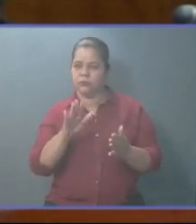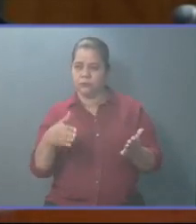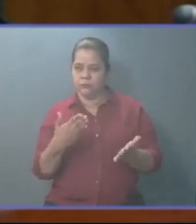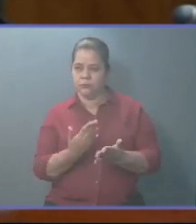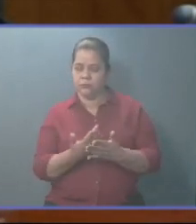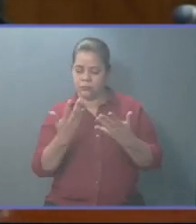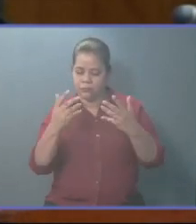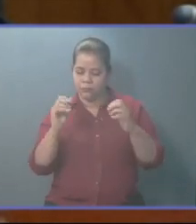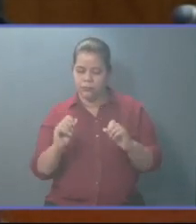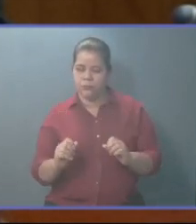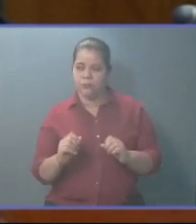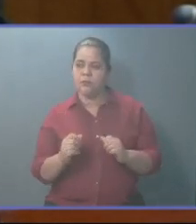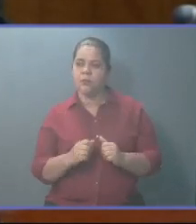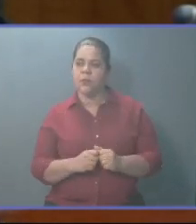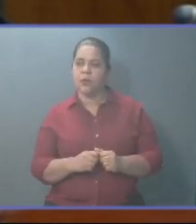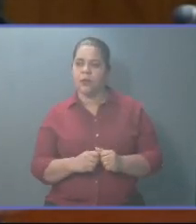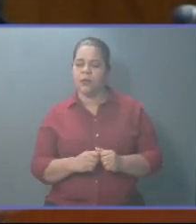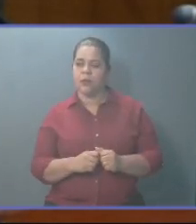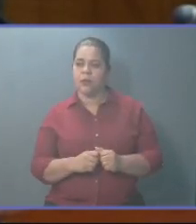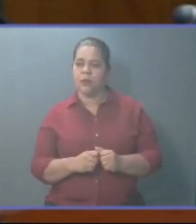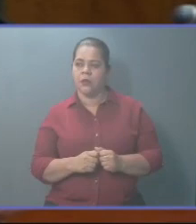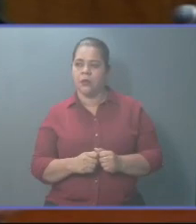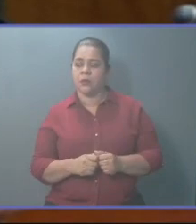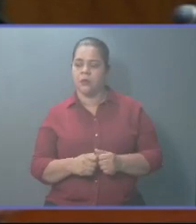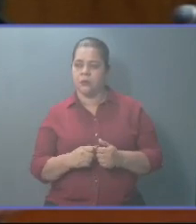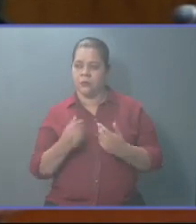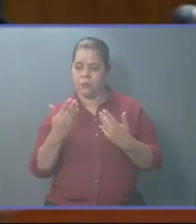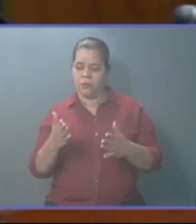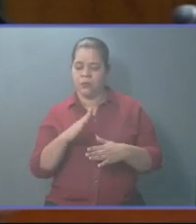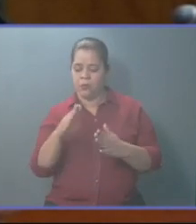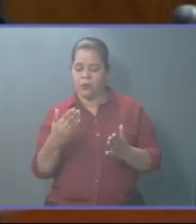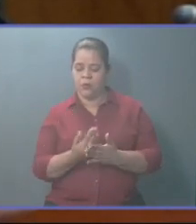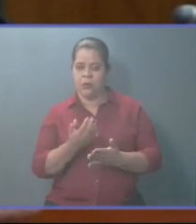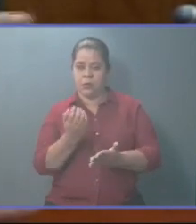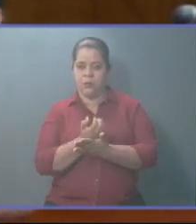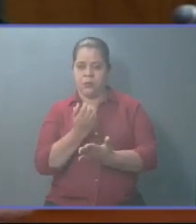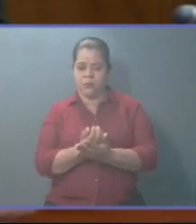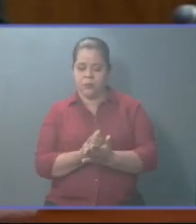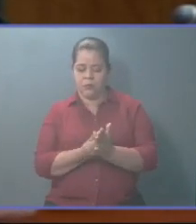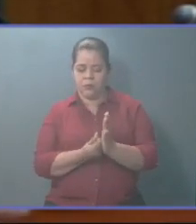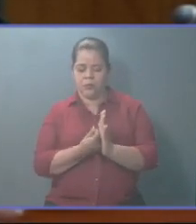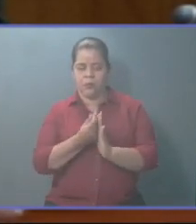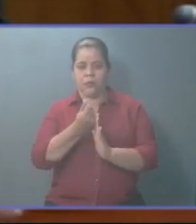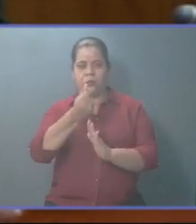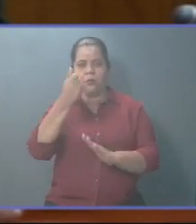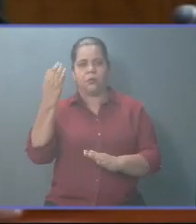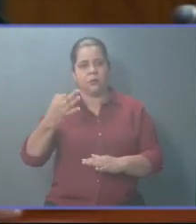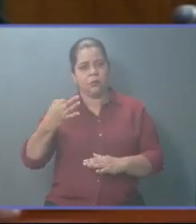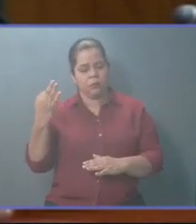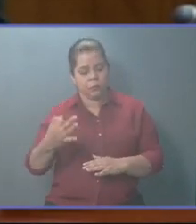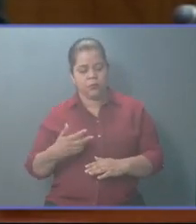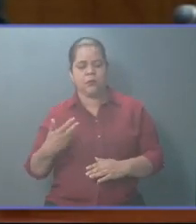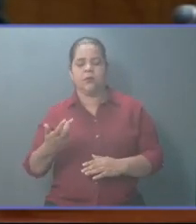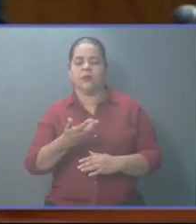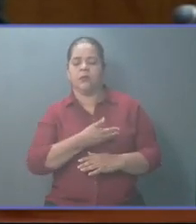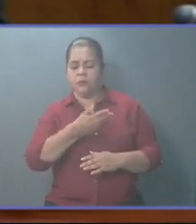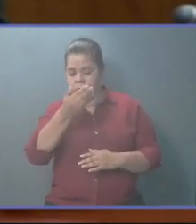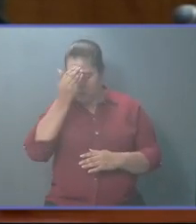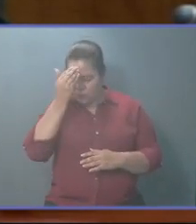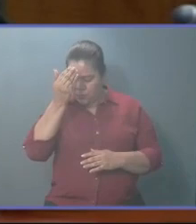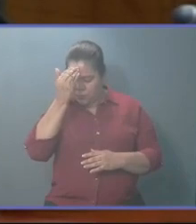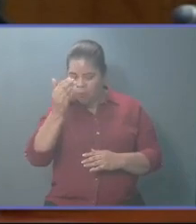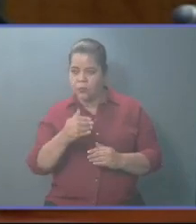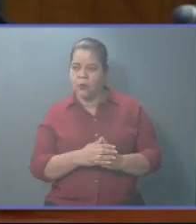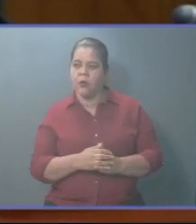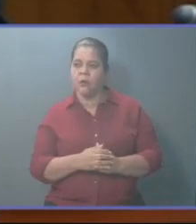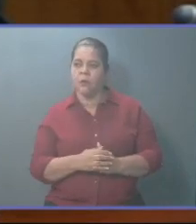que pueda propiciarse entonces ese despegue económico que se va a requerir, sin lugar a duda,